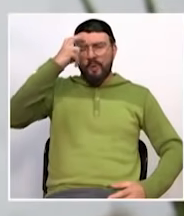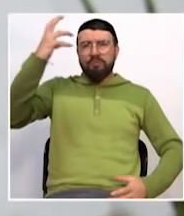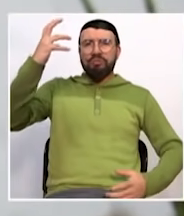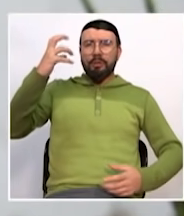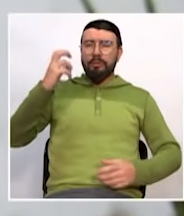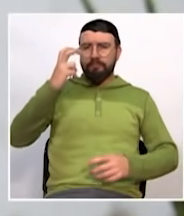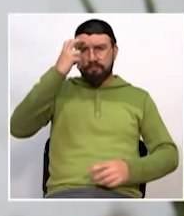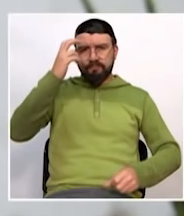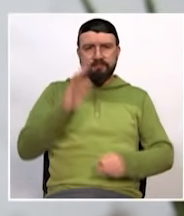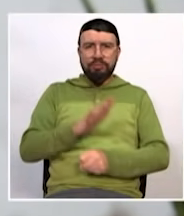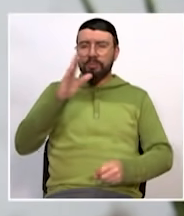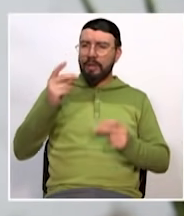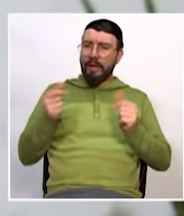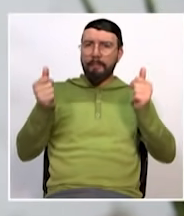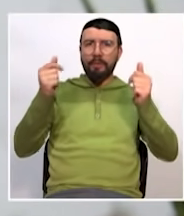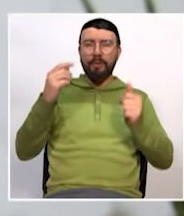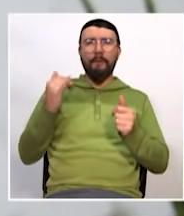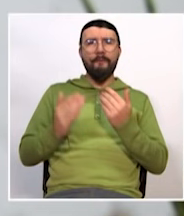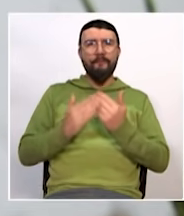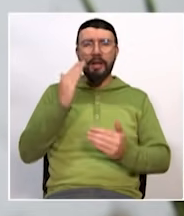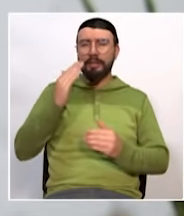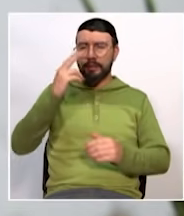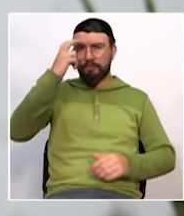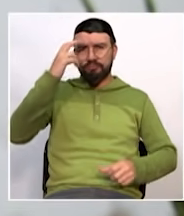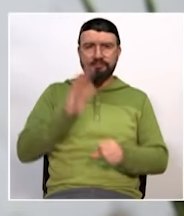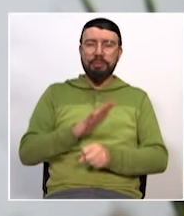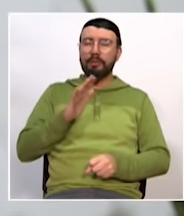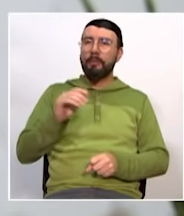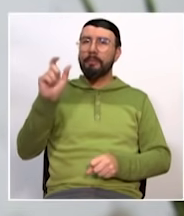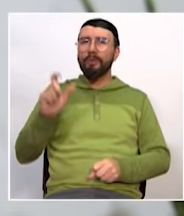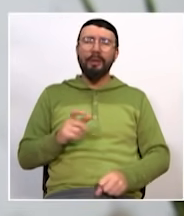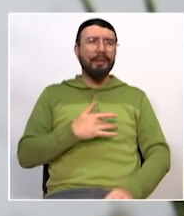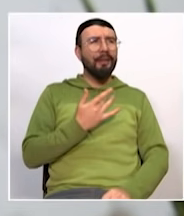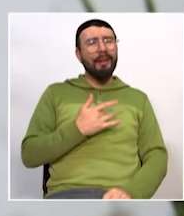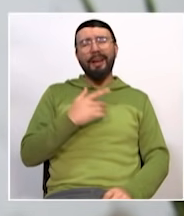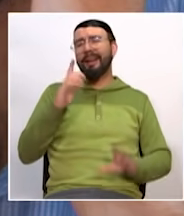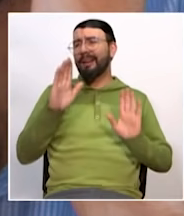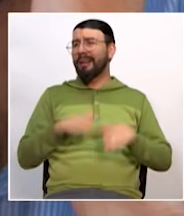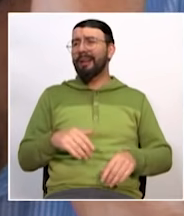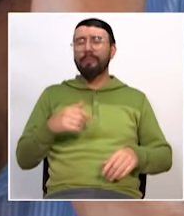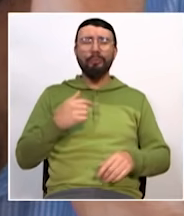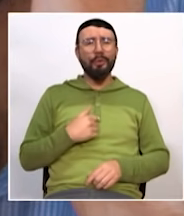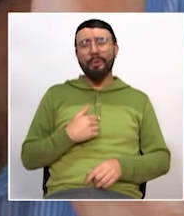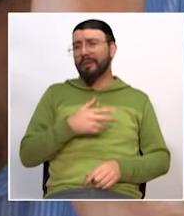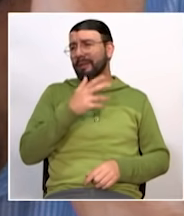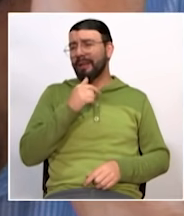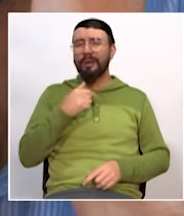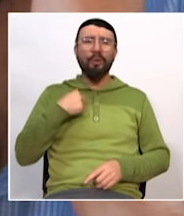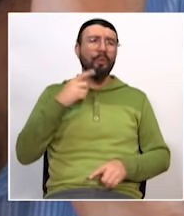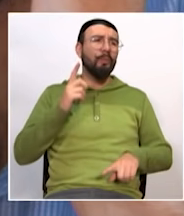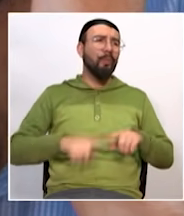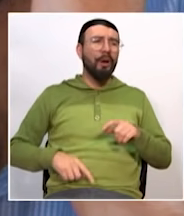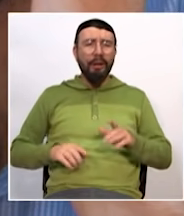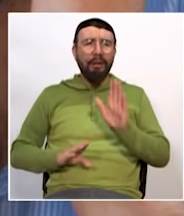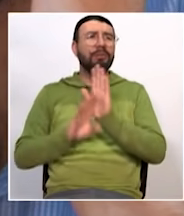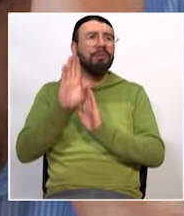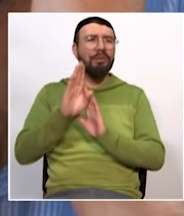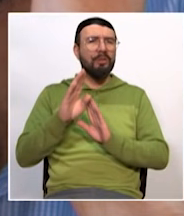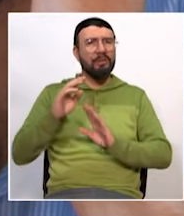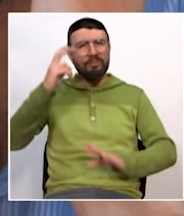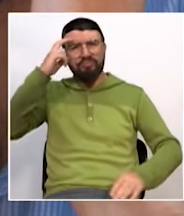es la capacidad de la persona que se siente frustrada de reaccionar con la agresividad porque